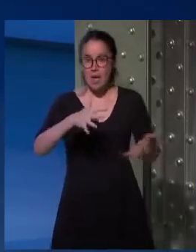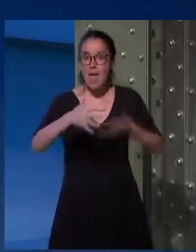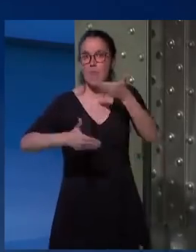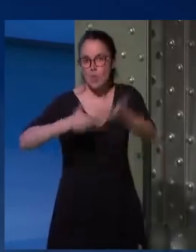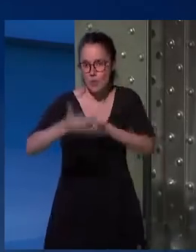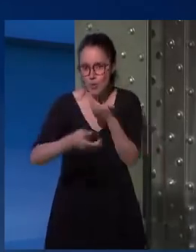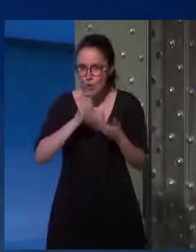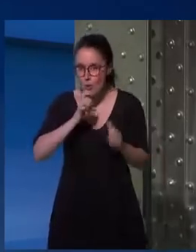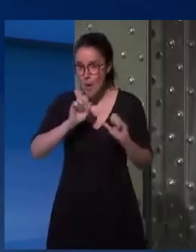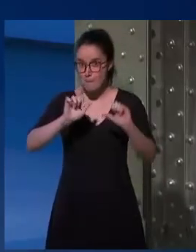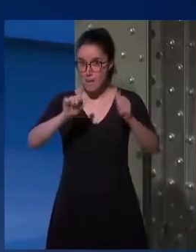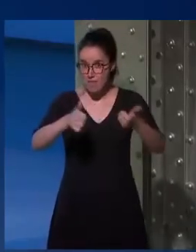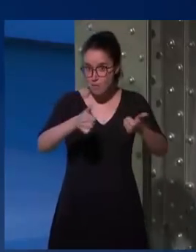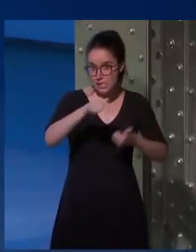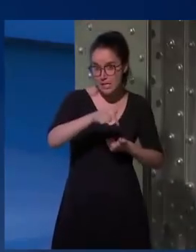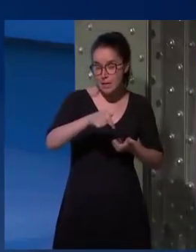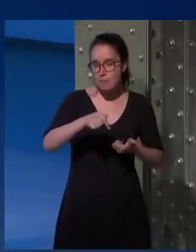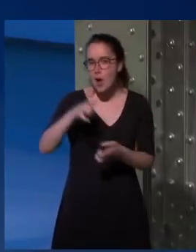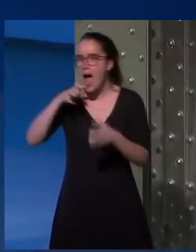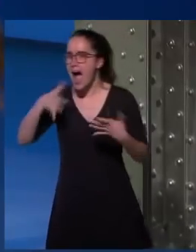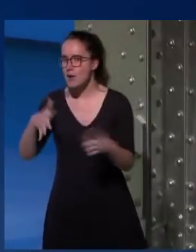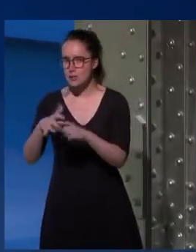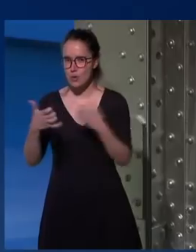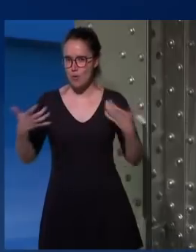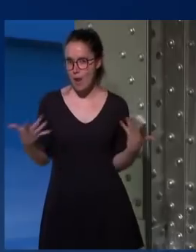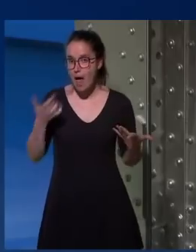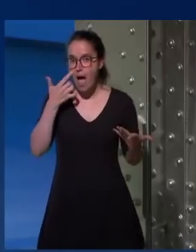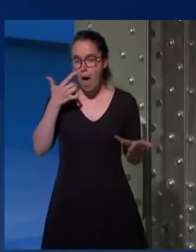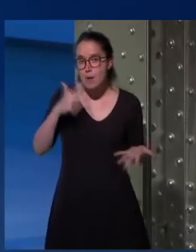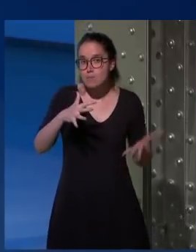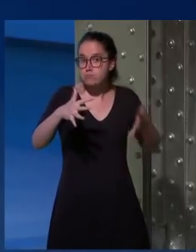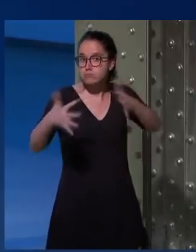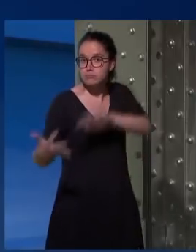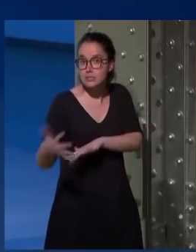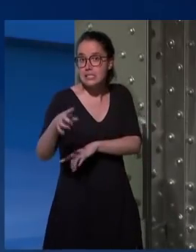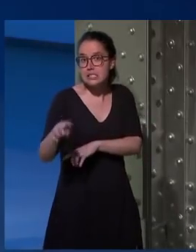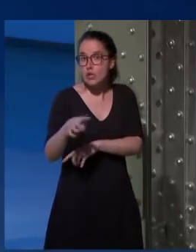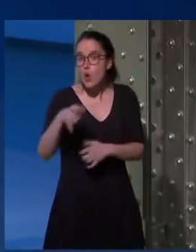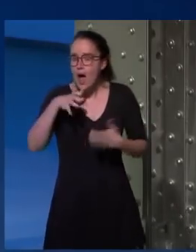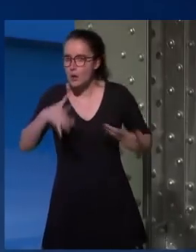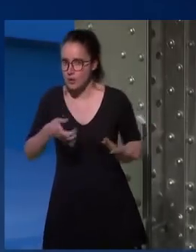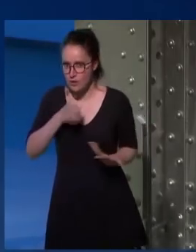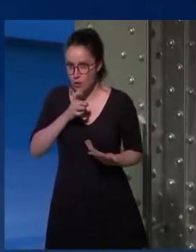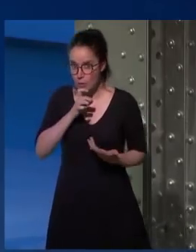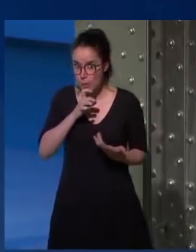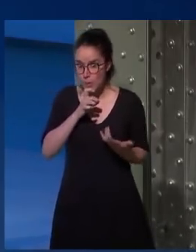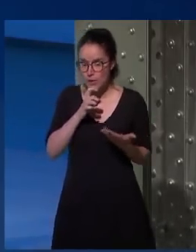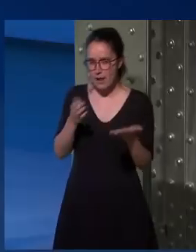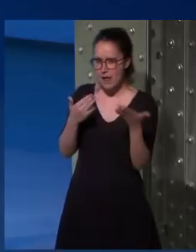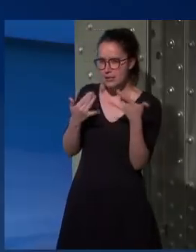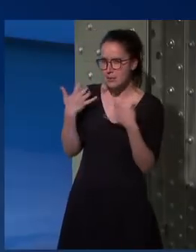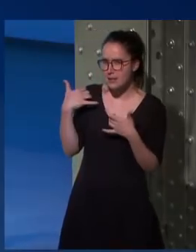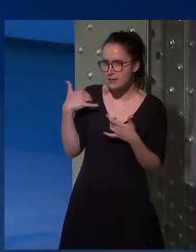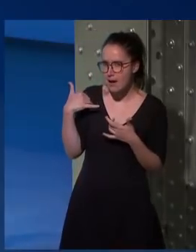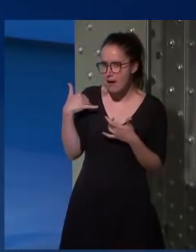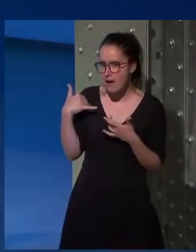¿no? Partimos de aquí y en este momento en qué punto estamos y ver lo que ha pasado hasta llegar a la actualidad. Y en estas entrevistas